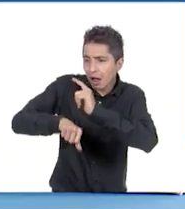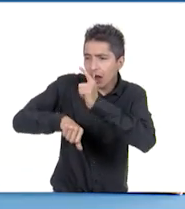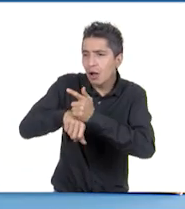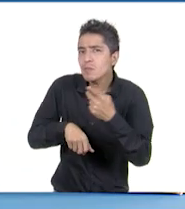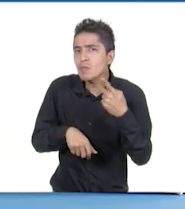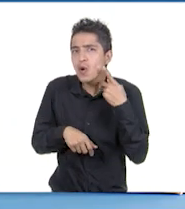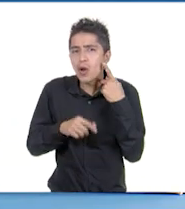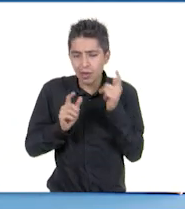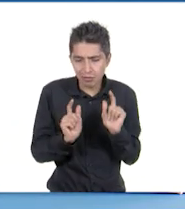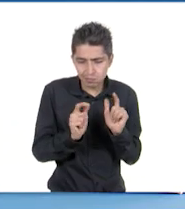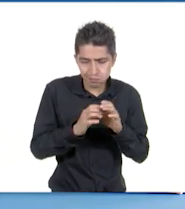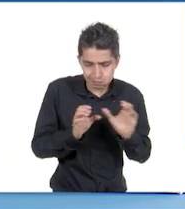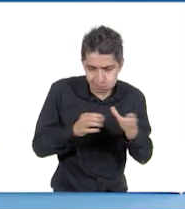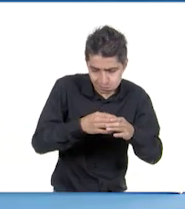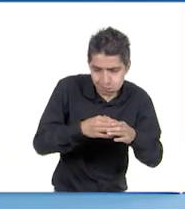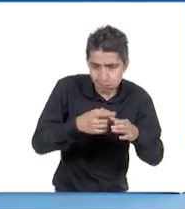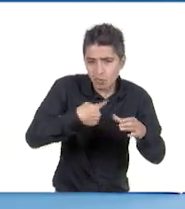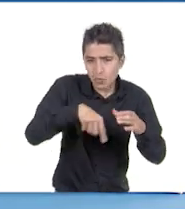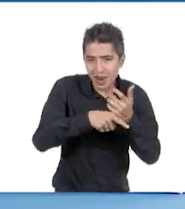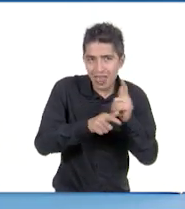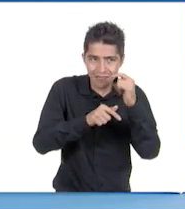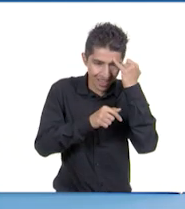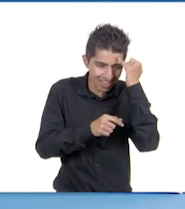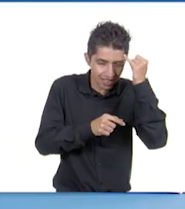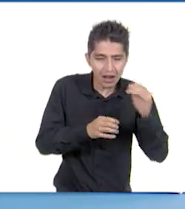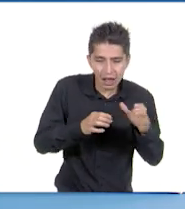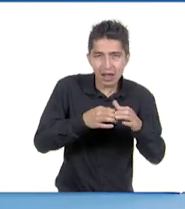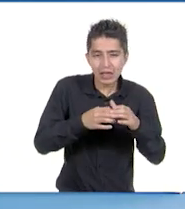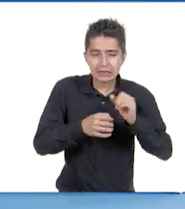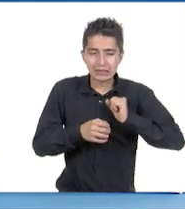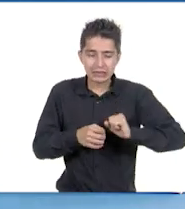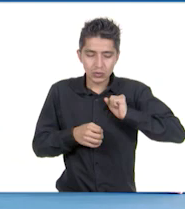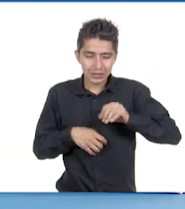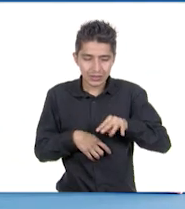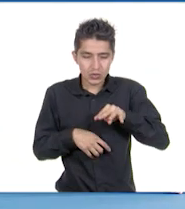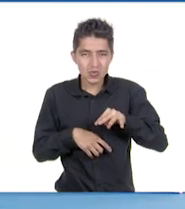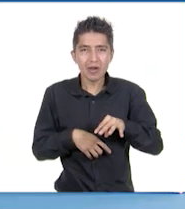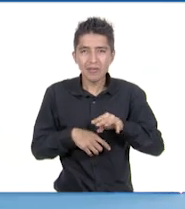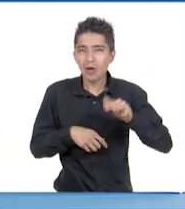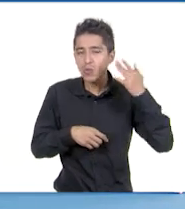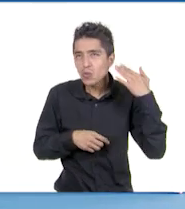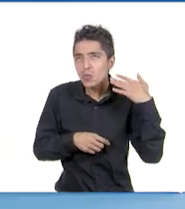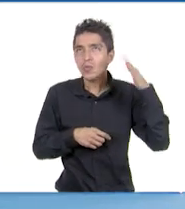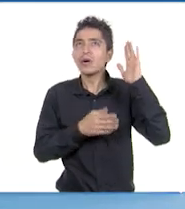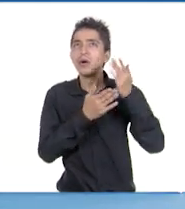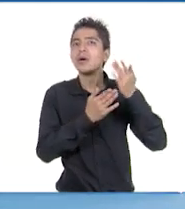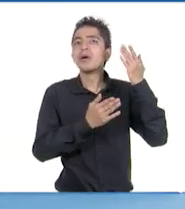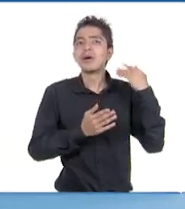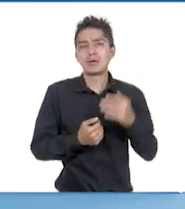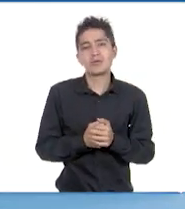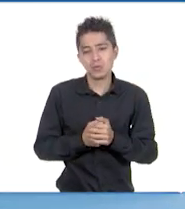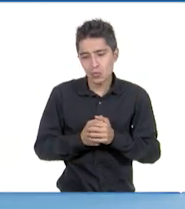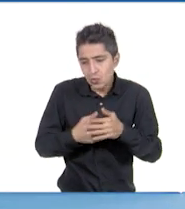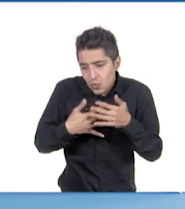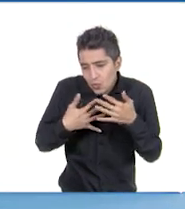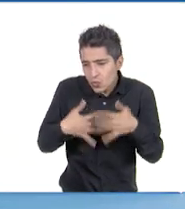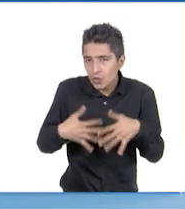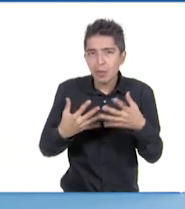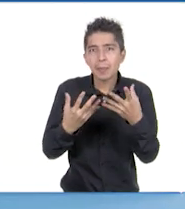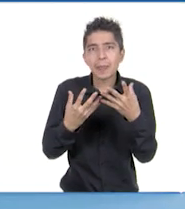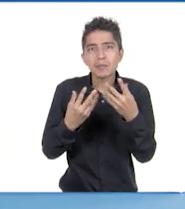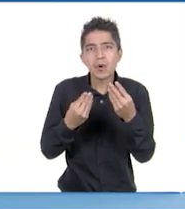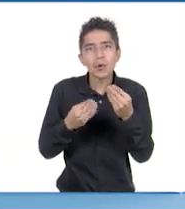del siglo XIX mexicano nos habían dado mucho que estudiar en